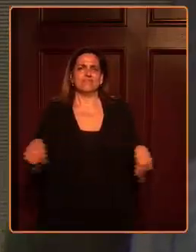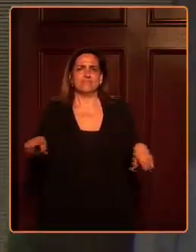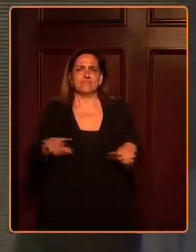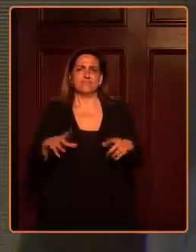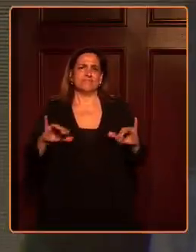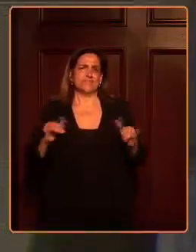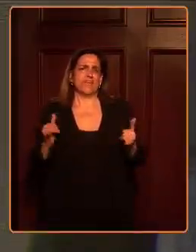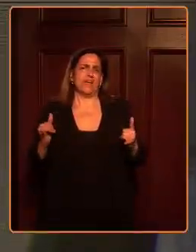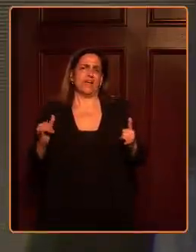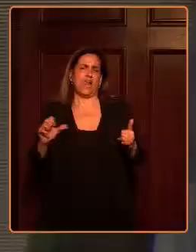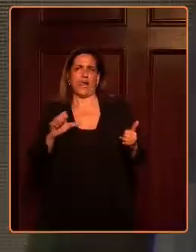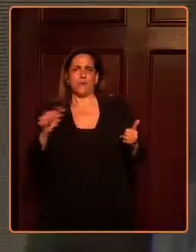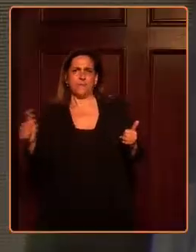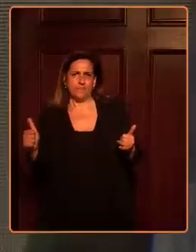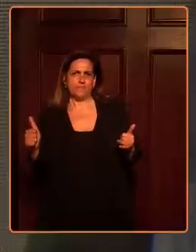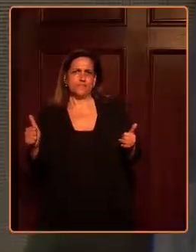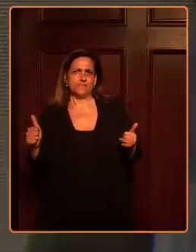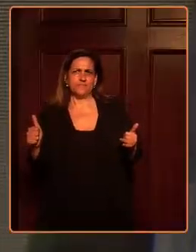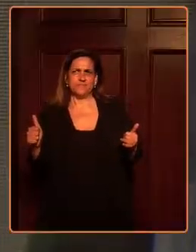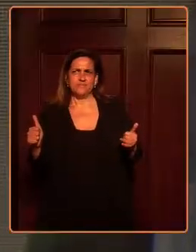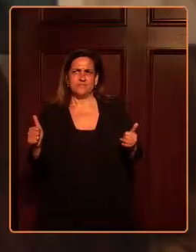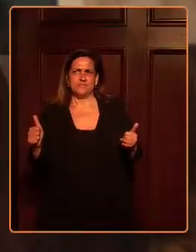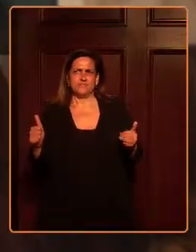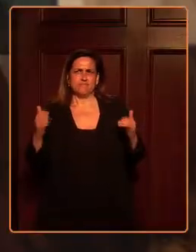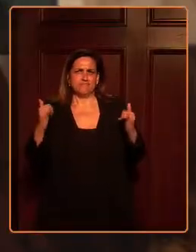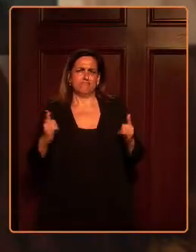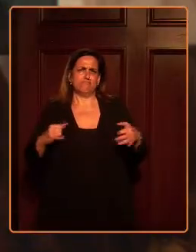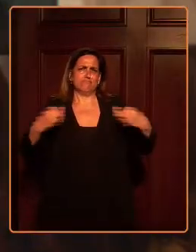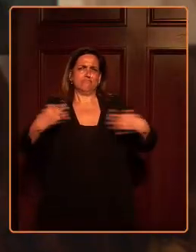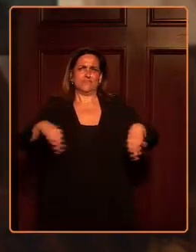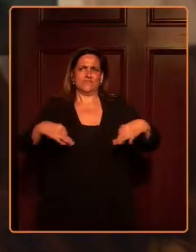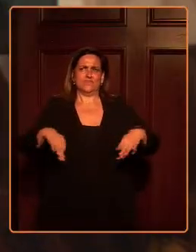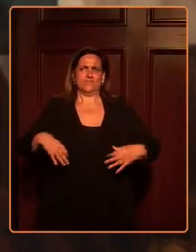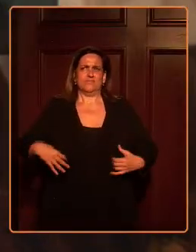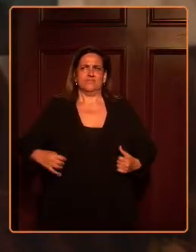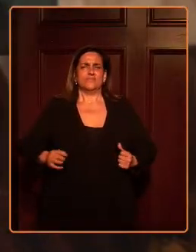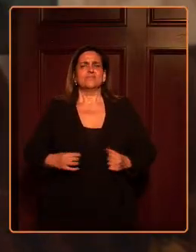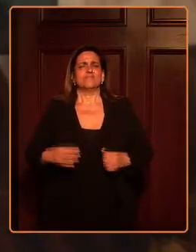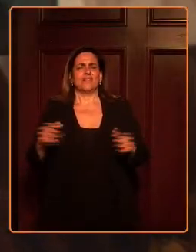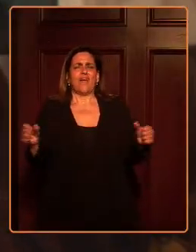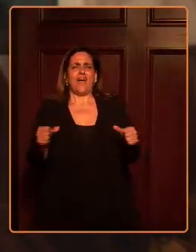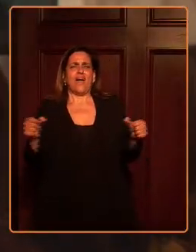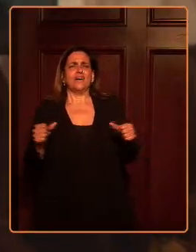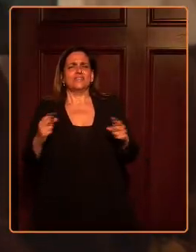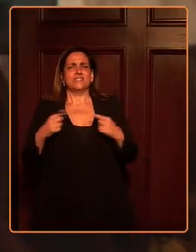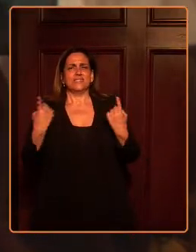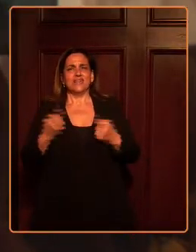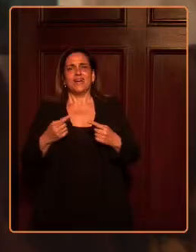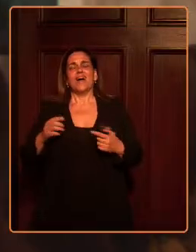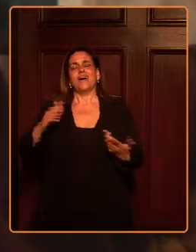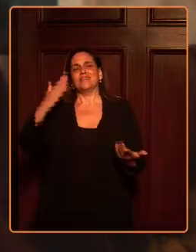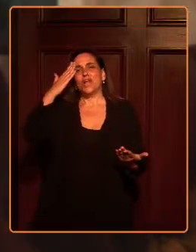ha llegado para quedarse, ¿no? La verdad que sí. Saludar a Martín, a Pablo.